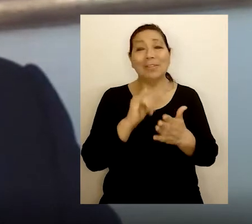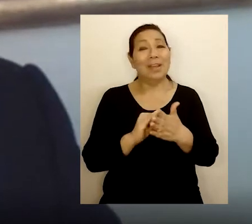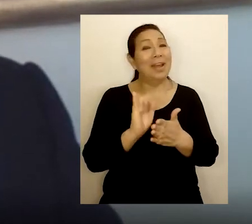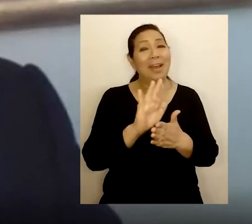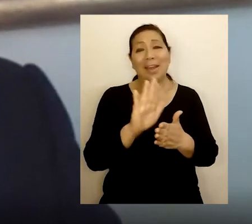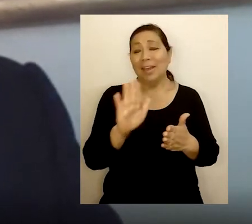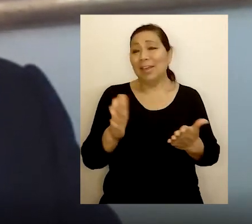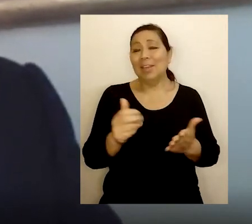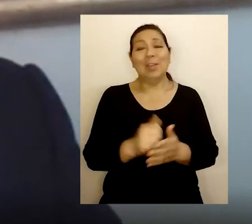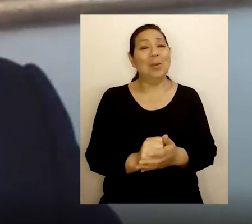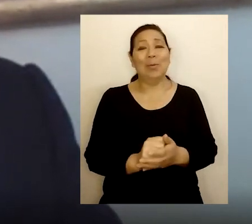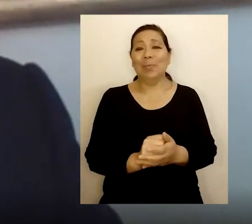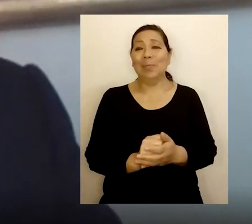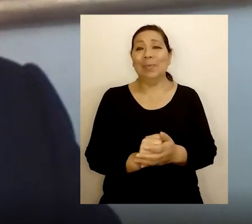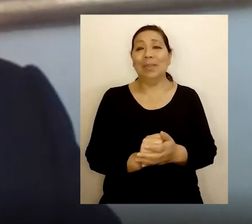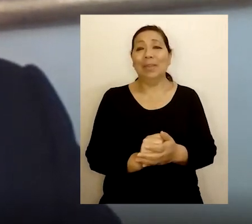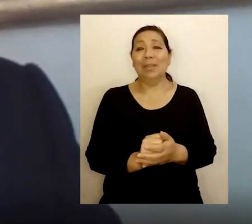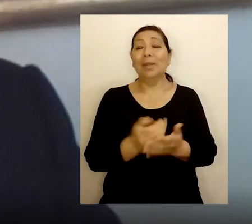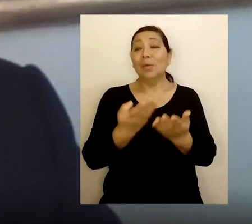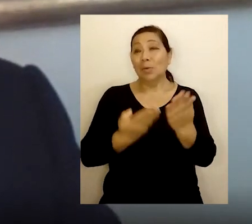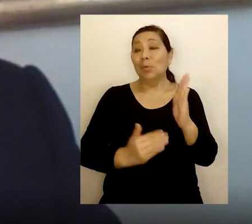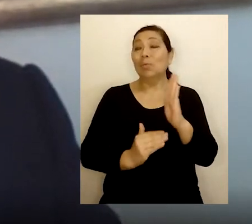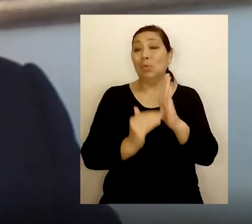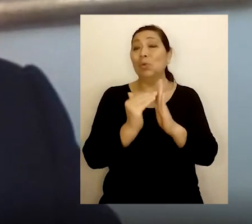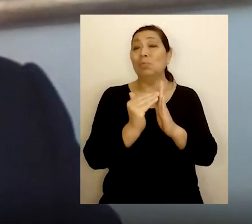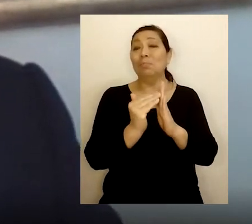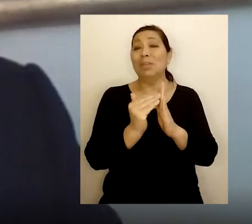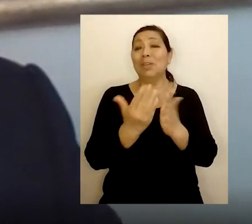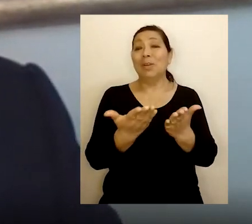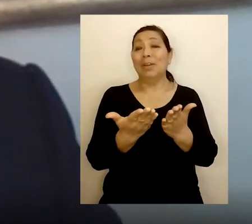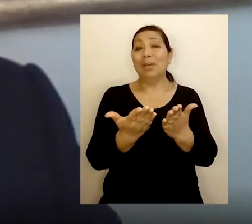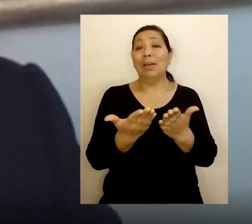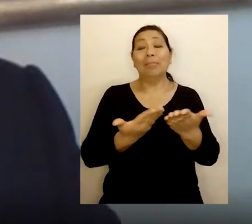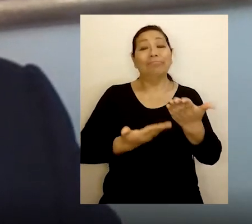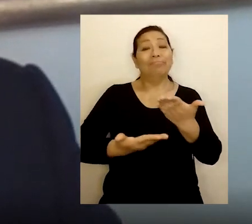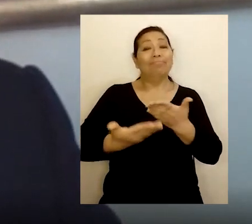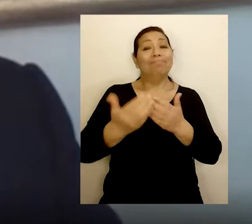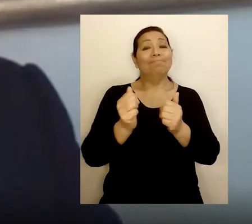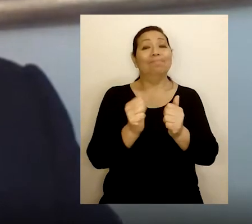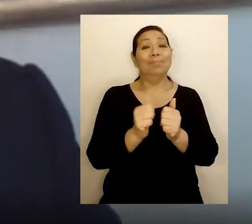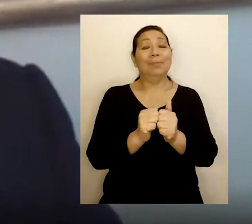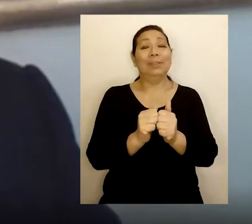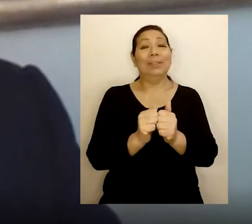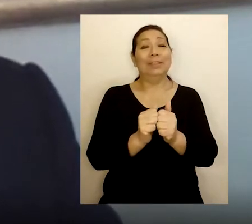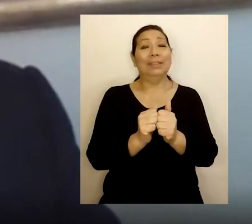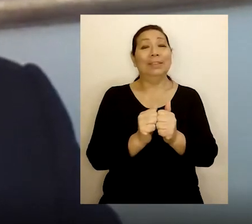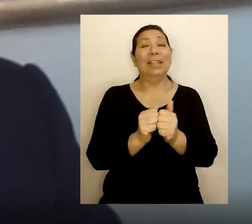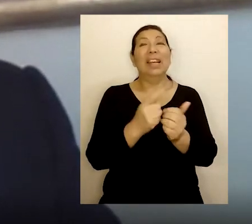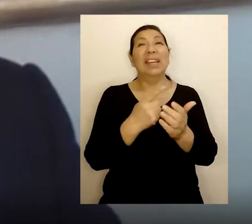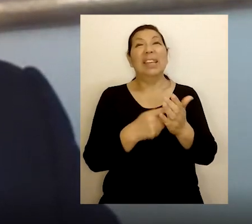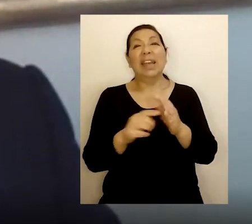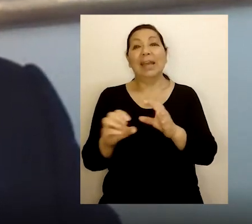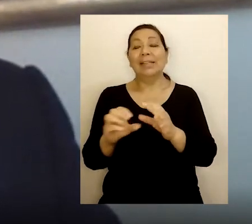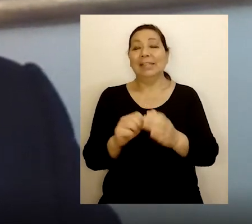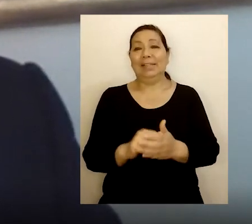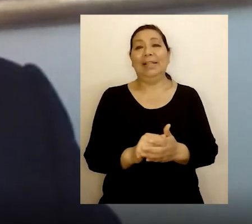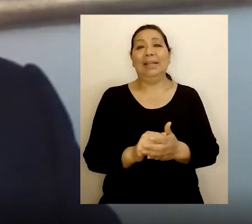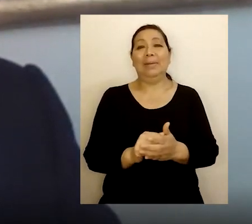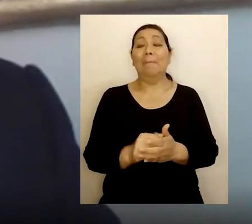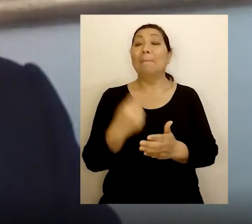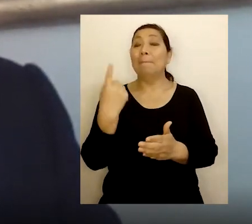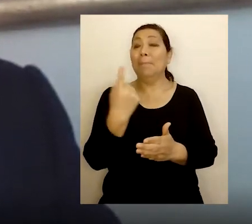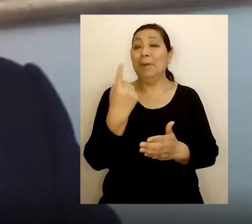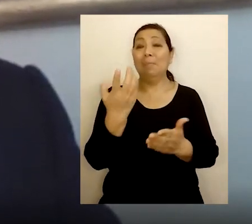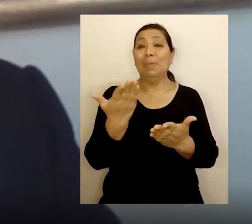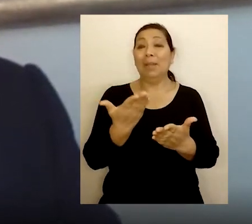ello, la Sala Superior revoca la decisión que en